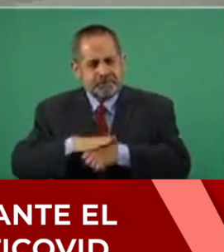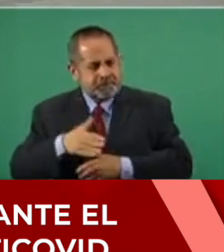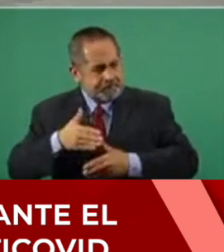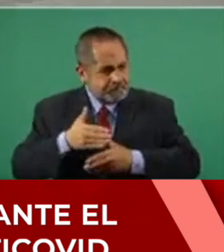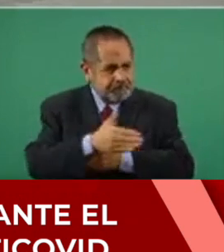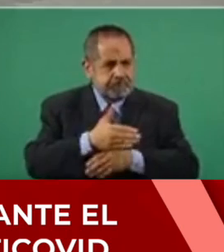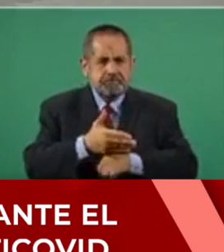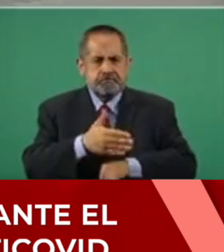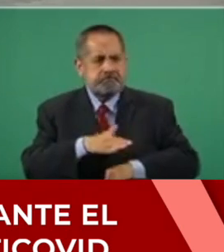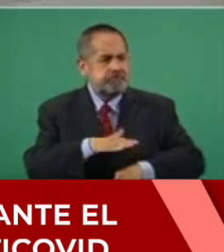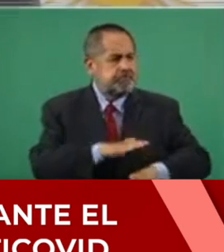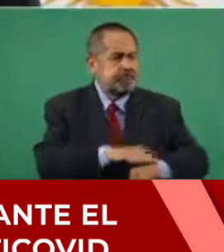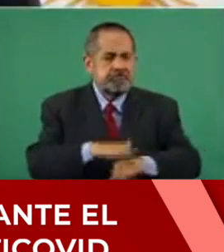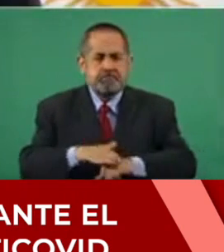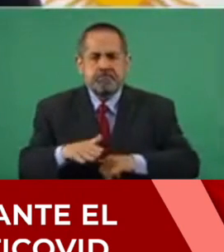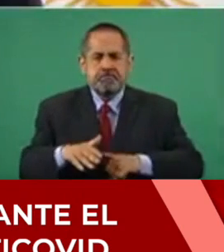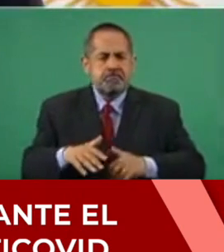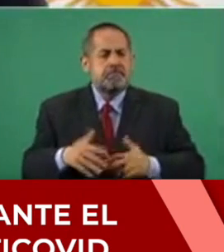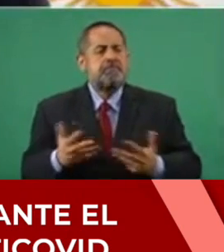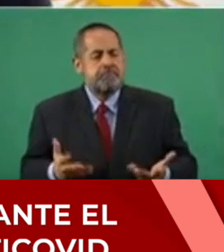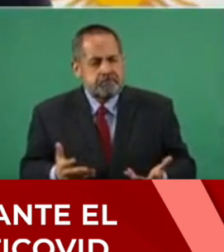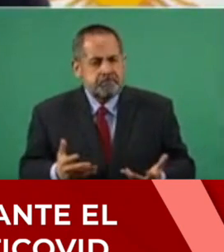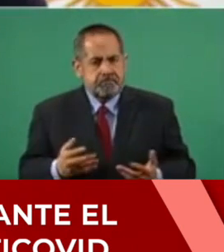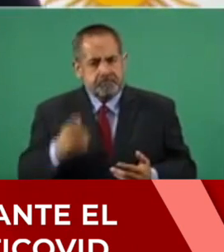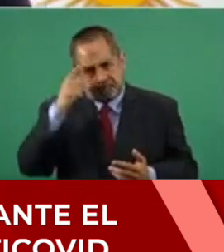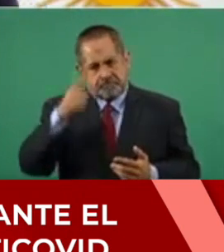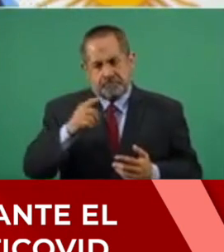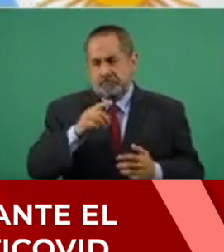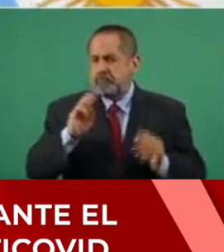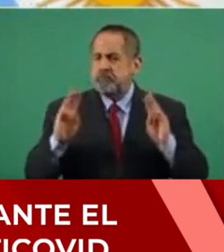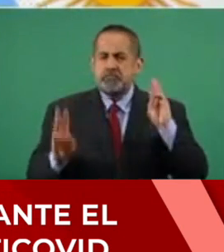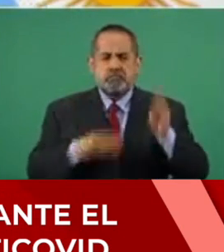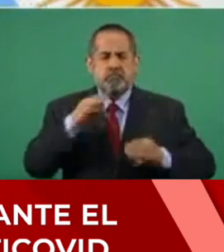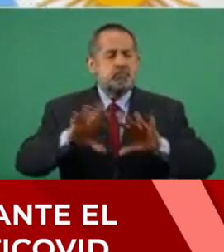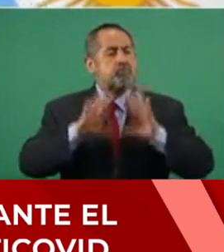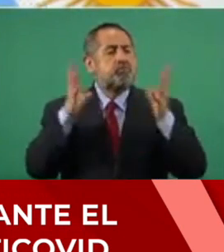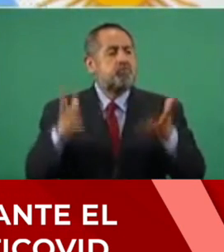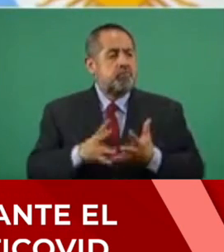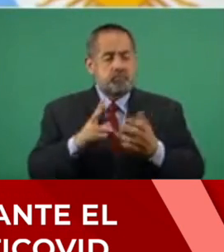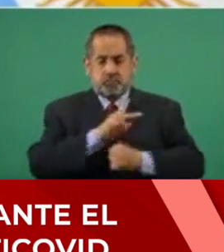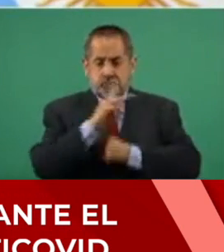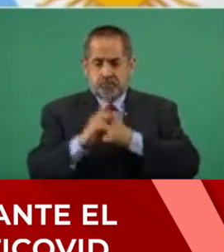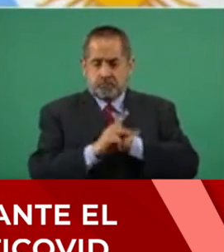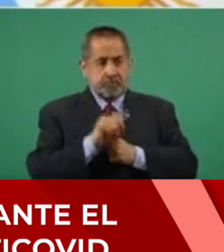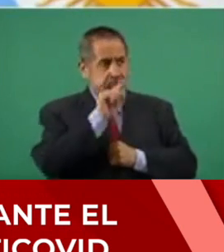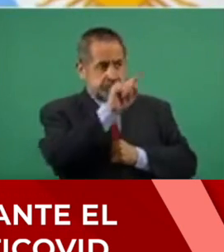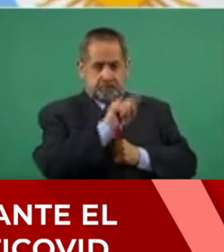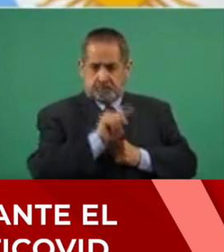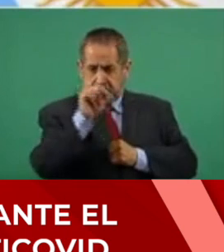que todos los países del mundo tengan acceso